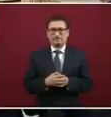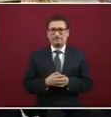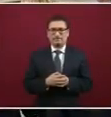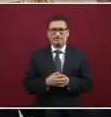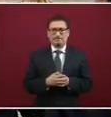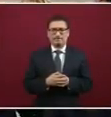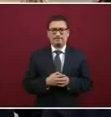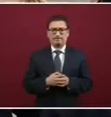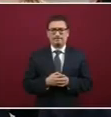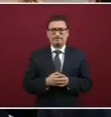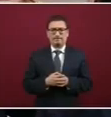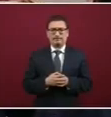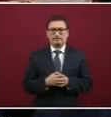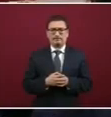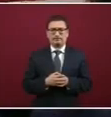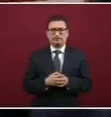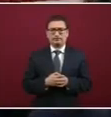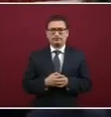un daño